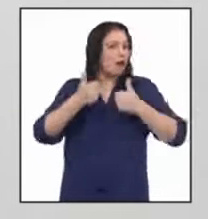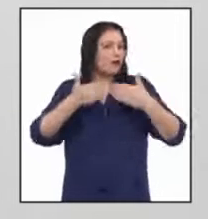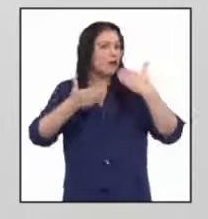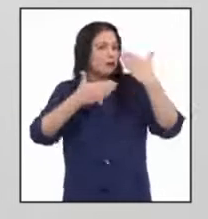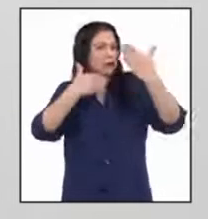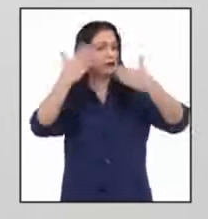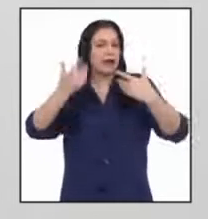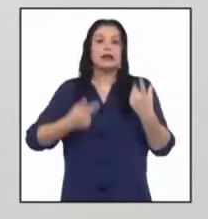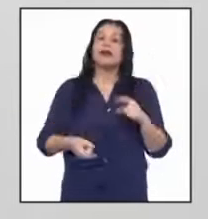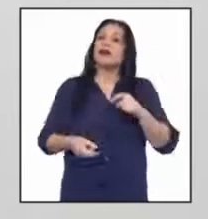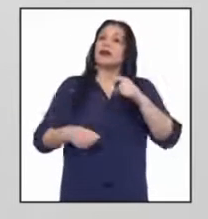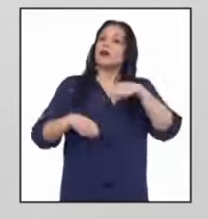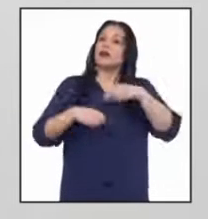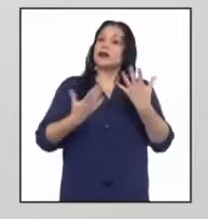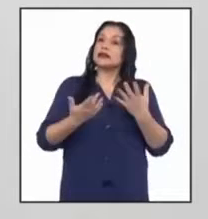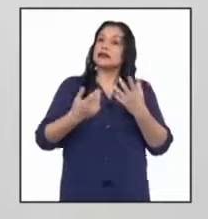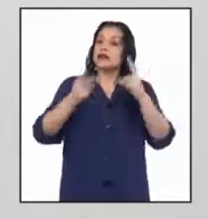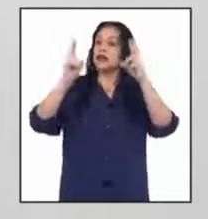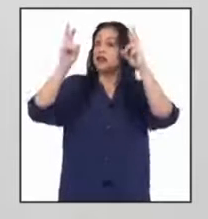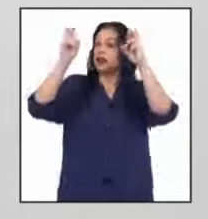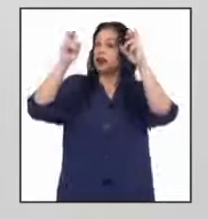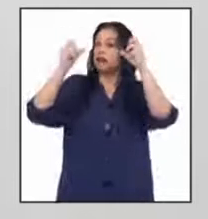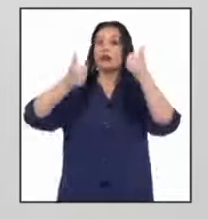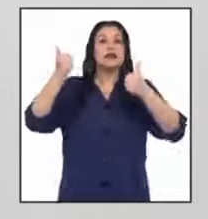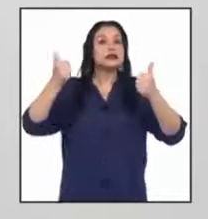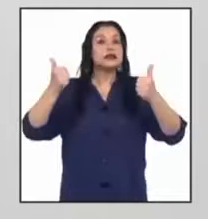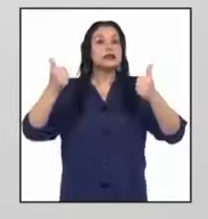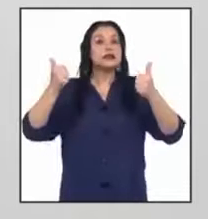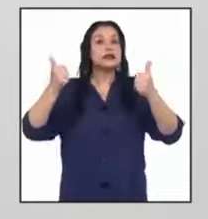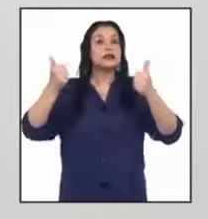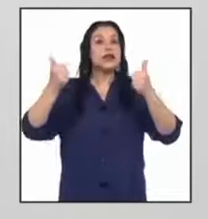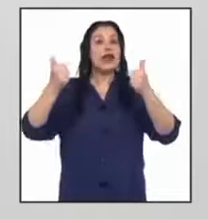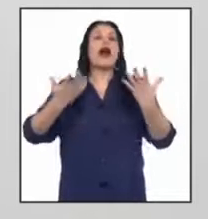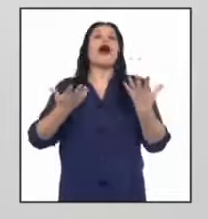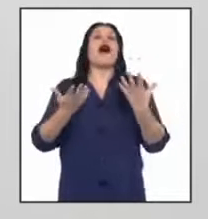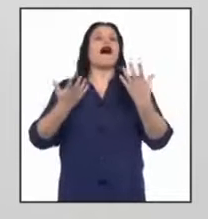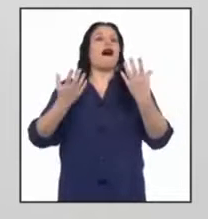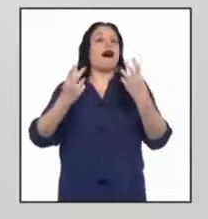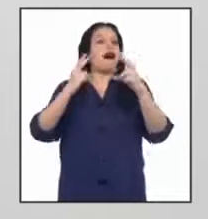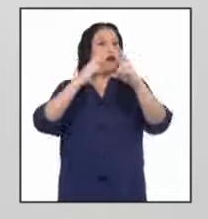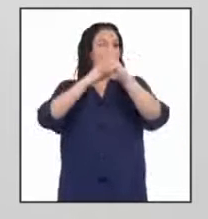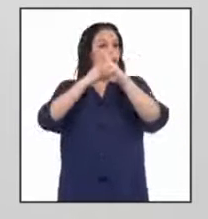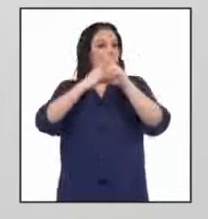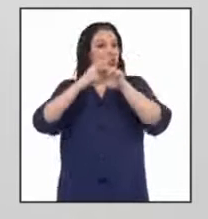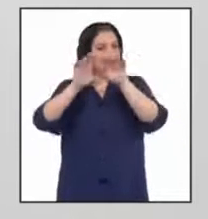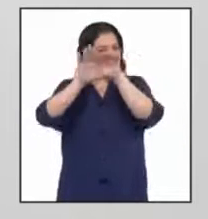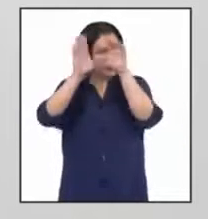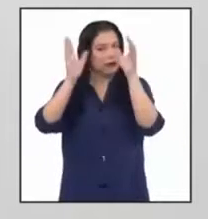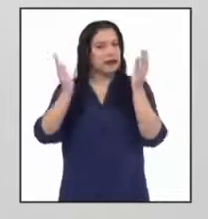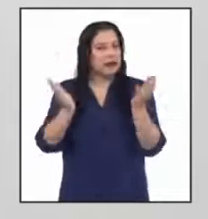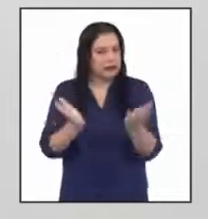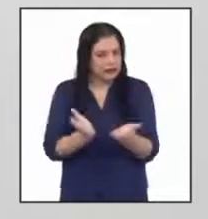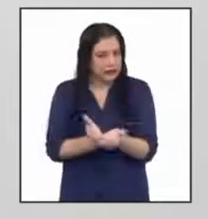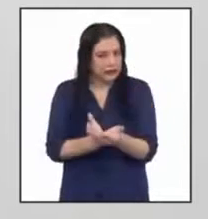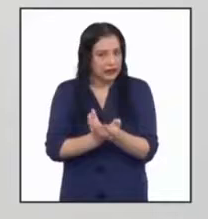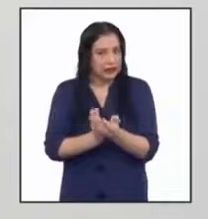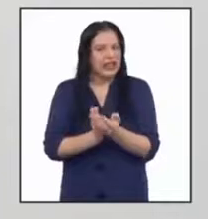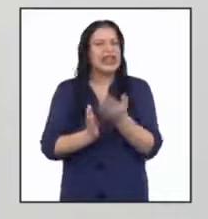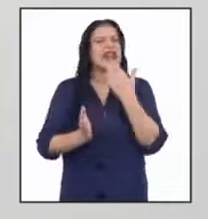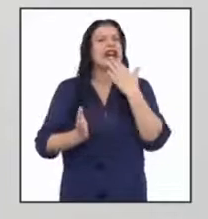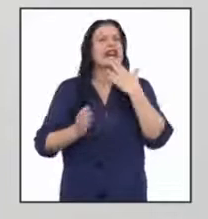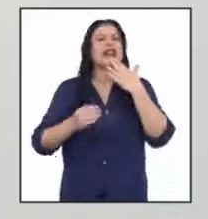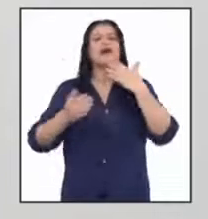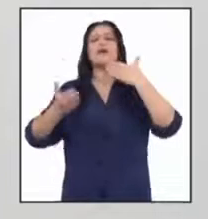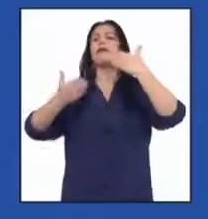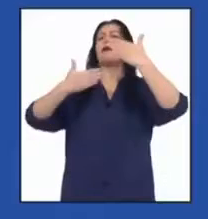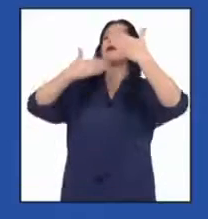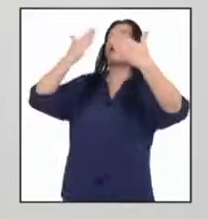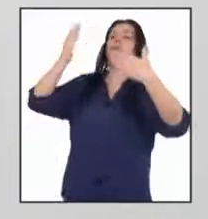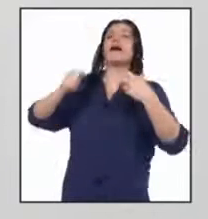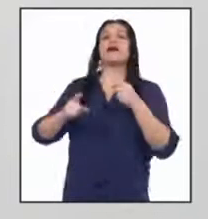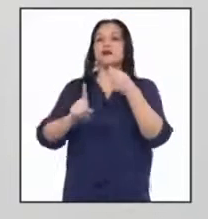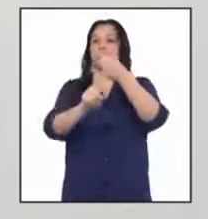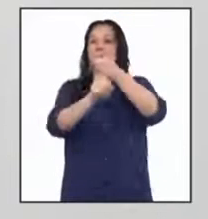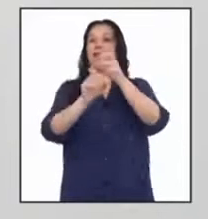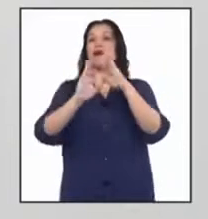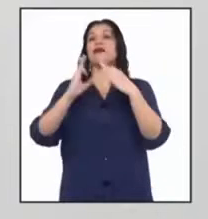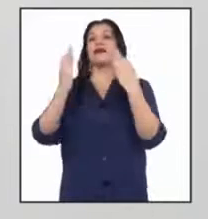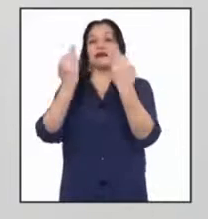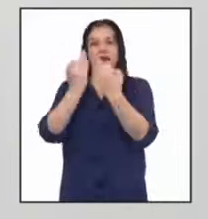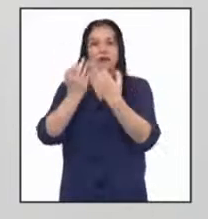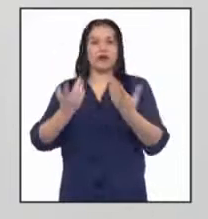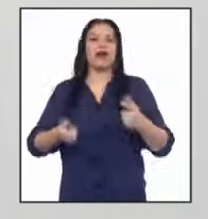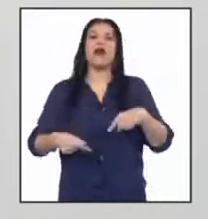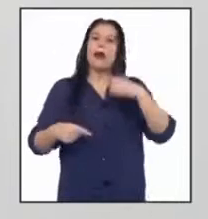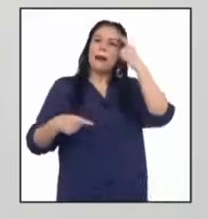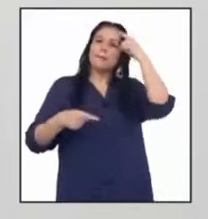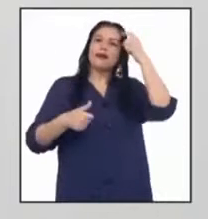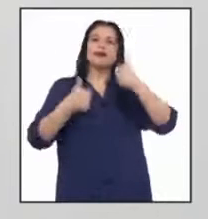que en este caso el tema es el cuidado de la tierra y lo deben presentar a su familia en vivo. Piensa en el